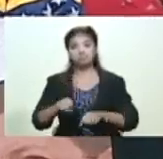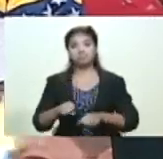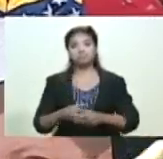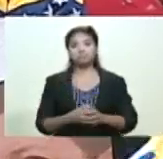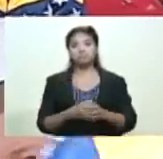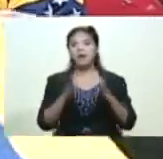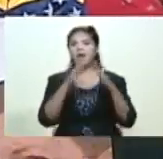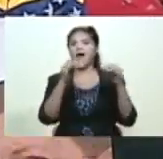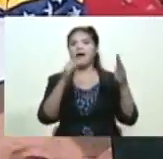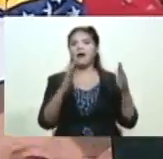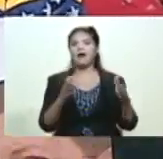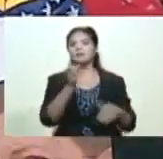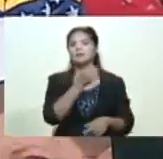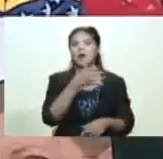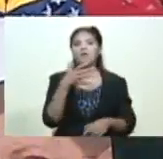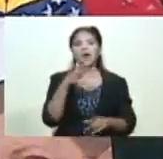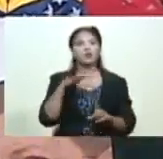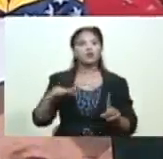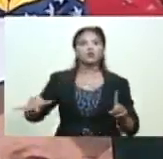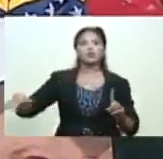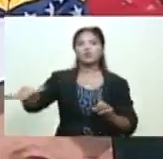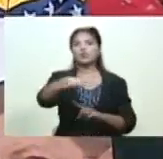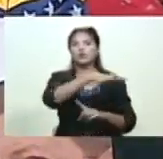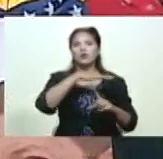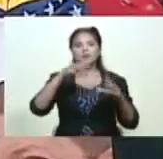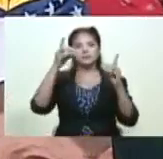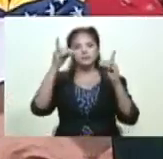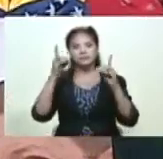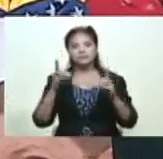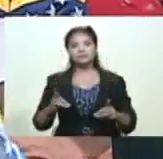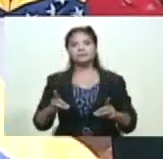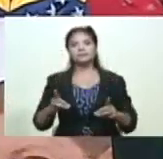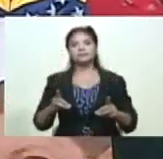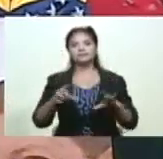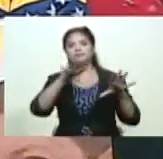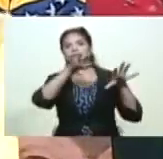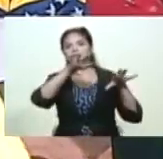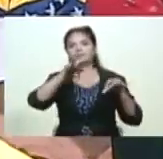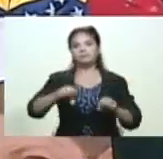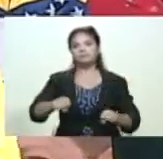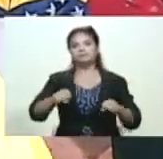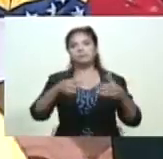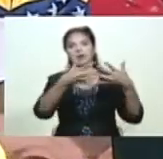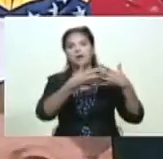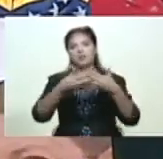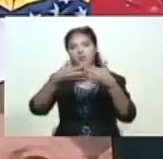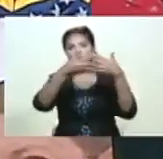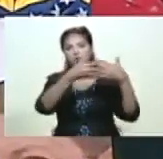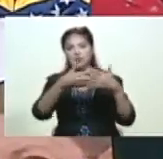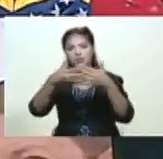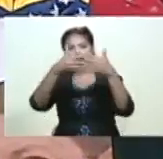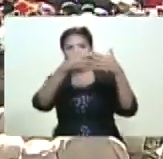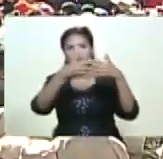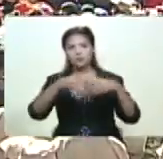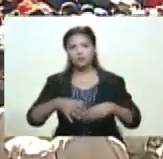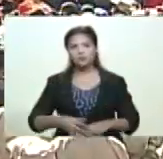la Casa Blanca y todos los espacios de decisión del imperialismo norteamericano.